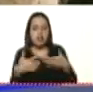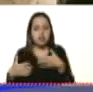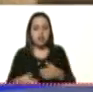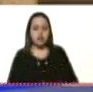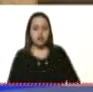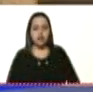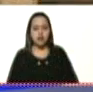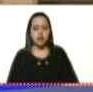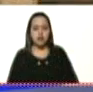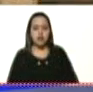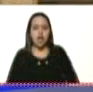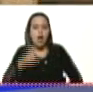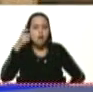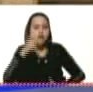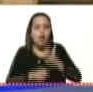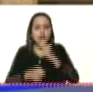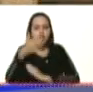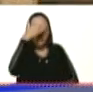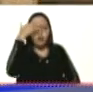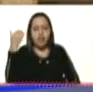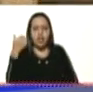Prohibido olvidar a los héroes.